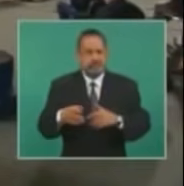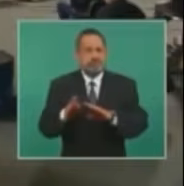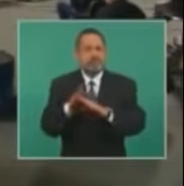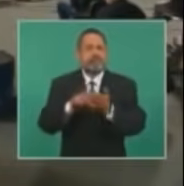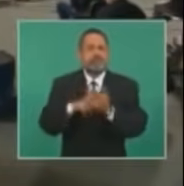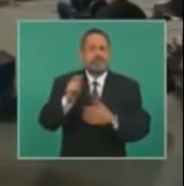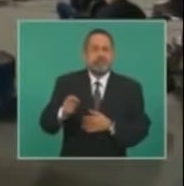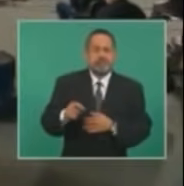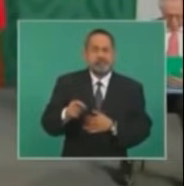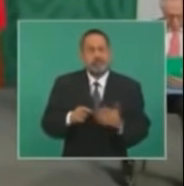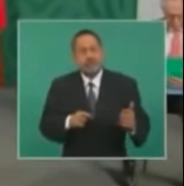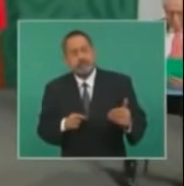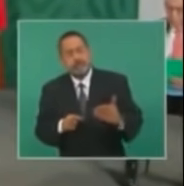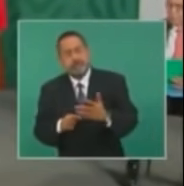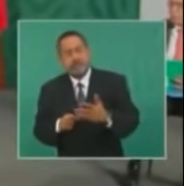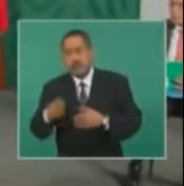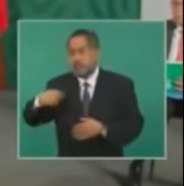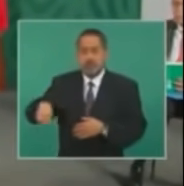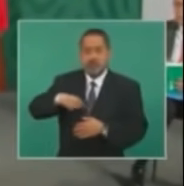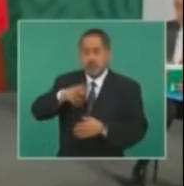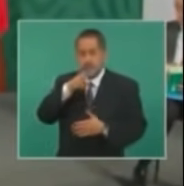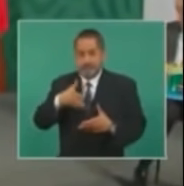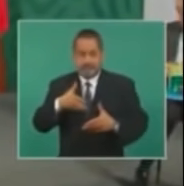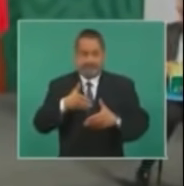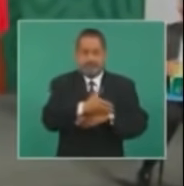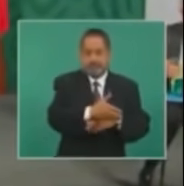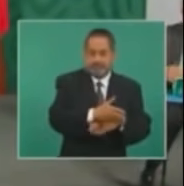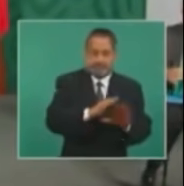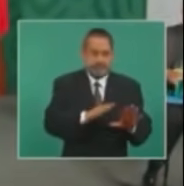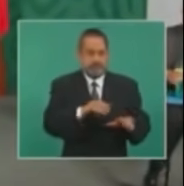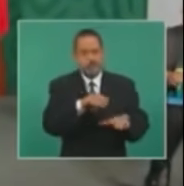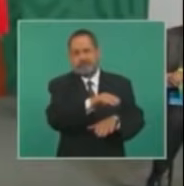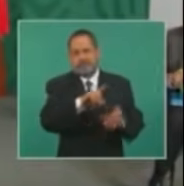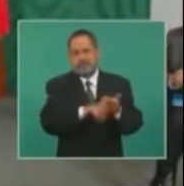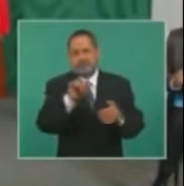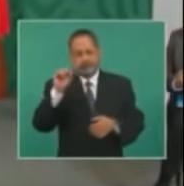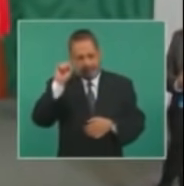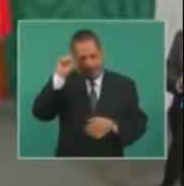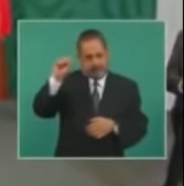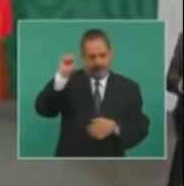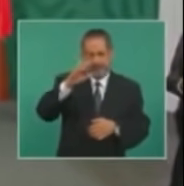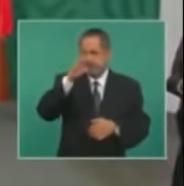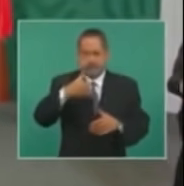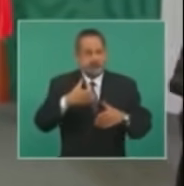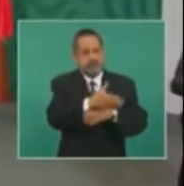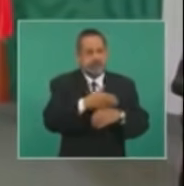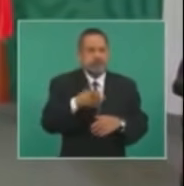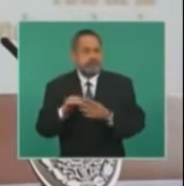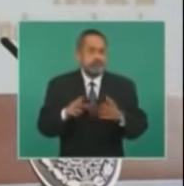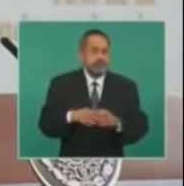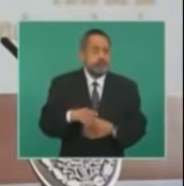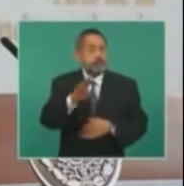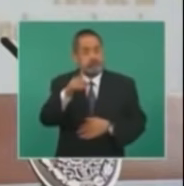señaló que es lo que más conviene al país y son ya tres años sin aumento de impuestos y sin gasolinazos